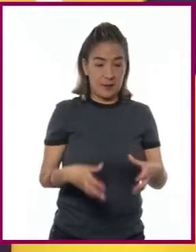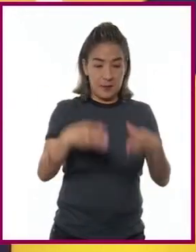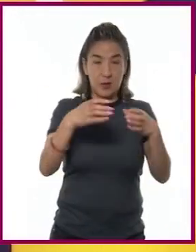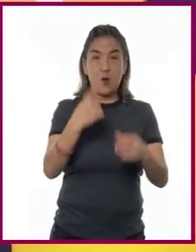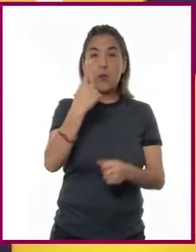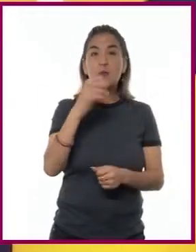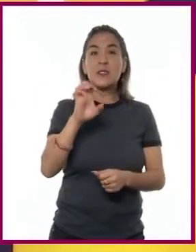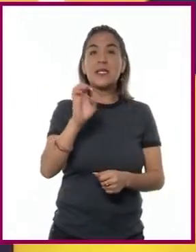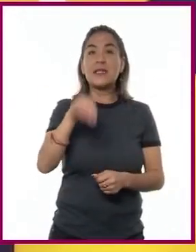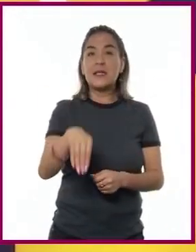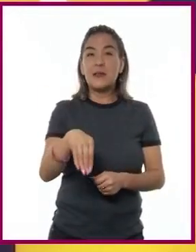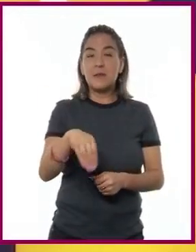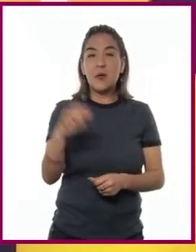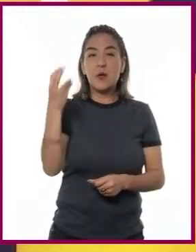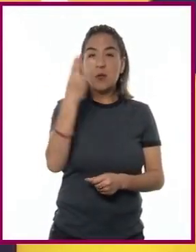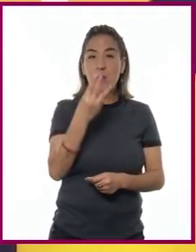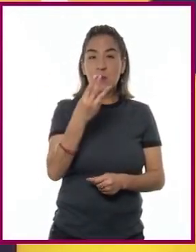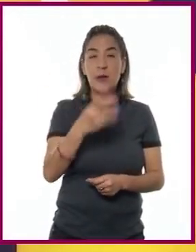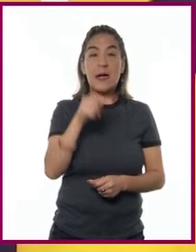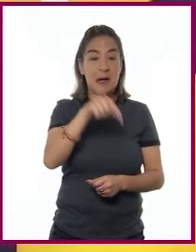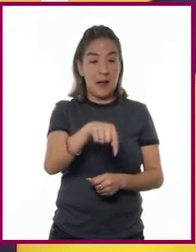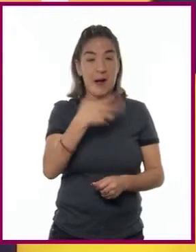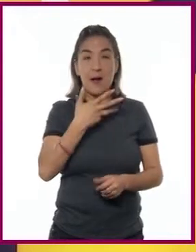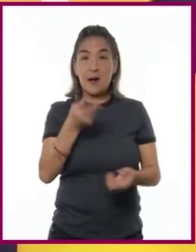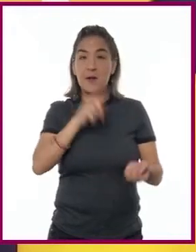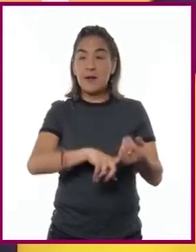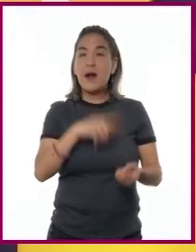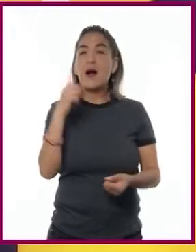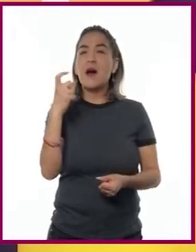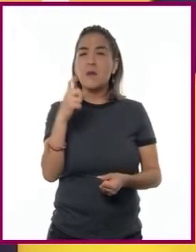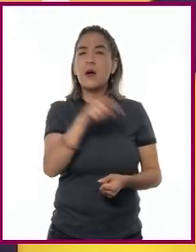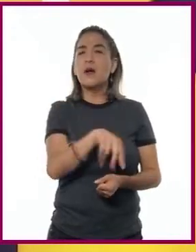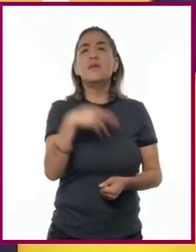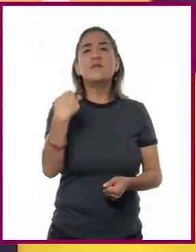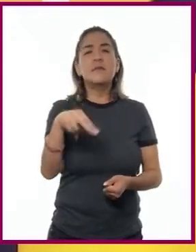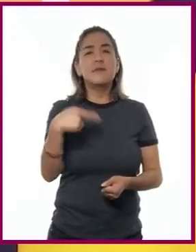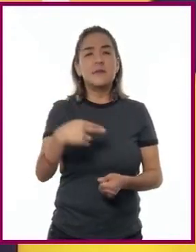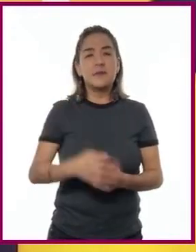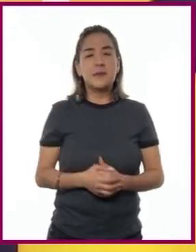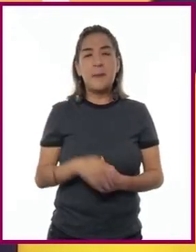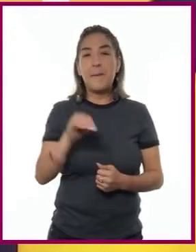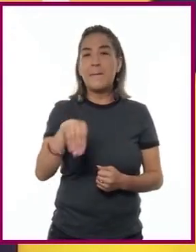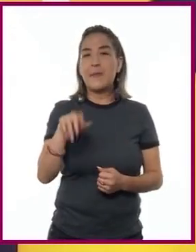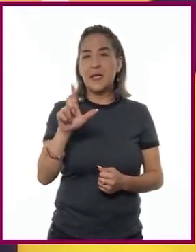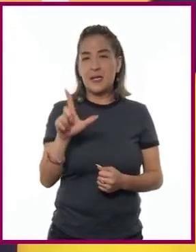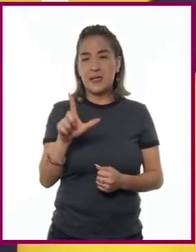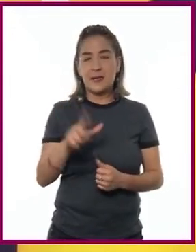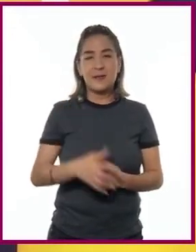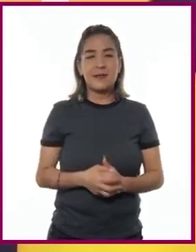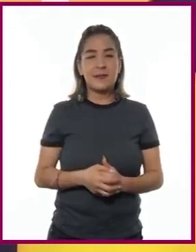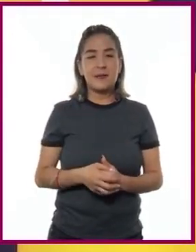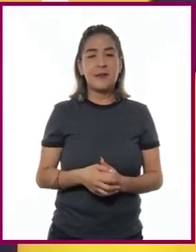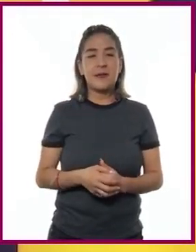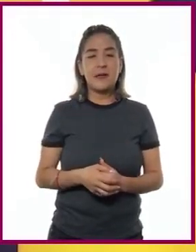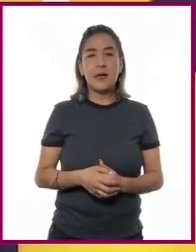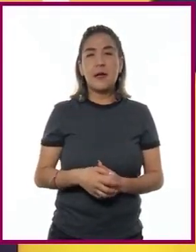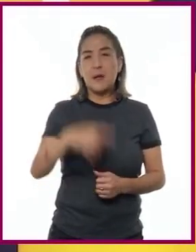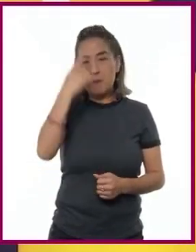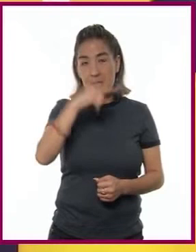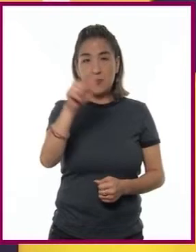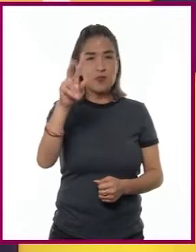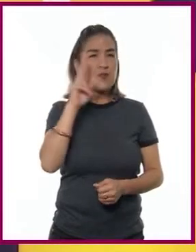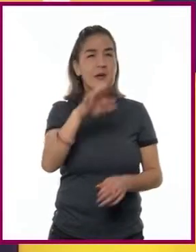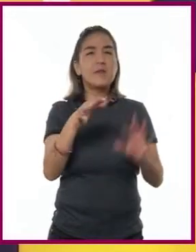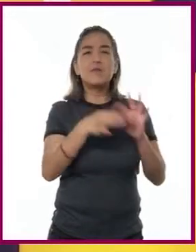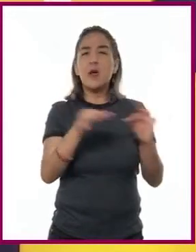centímetro cúbico que es ocupado por agua, se le puede llamar mililitro. Para ilustrar lo